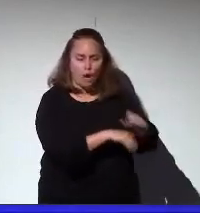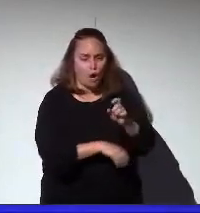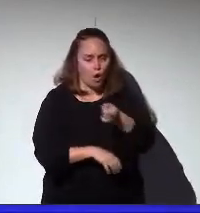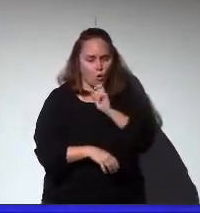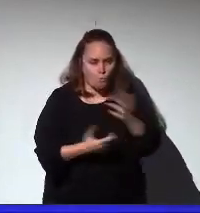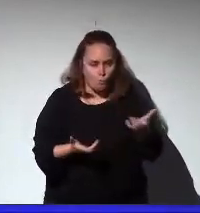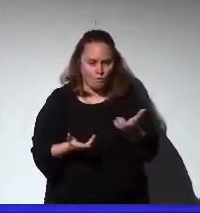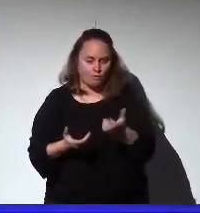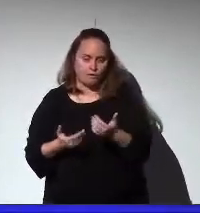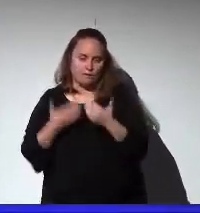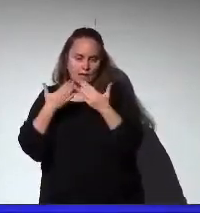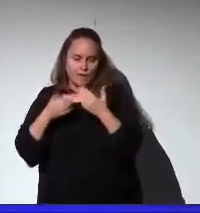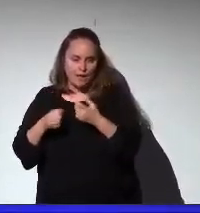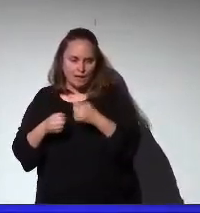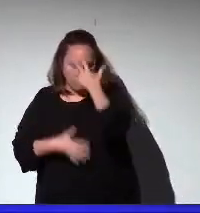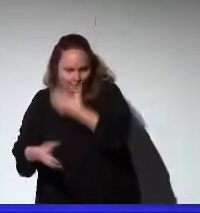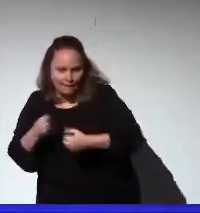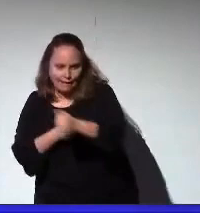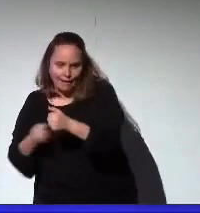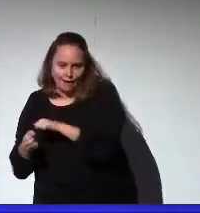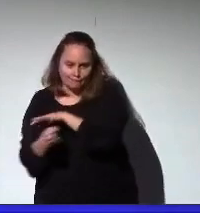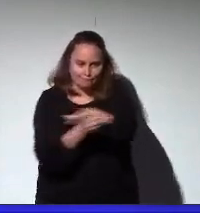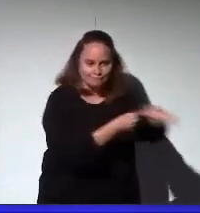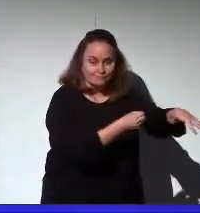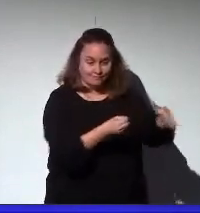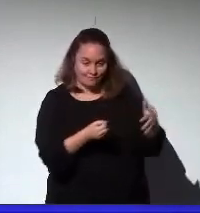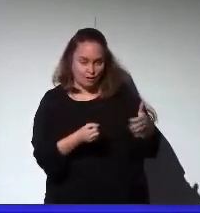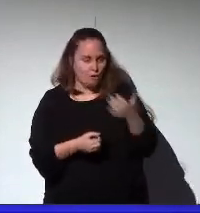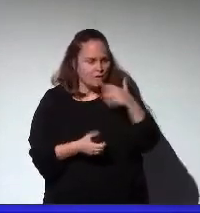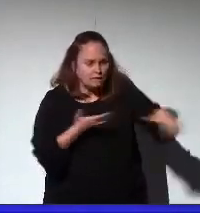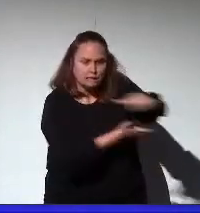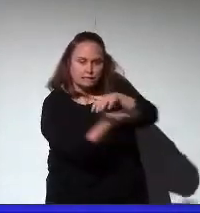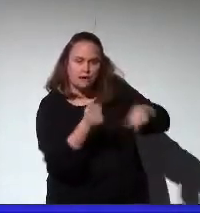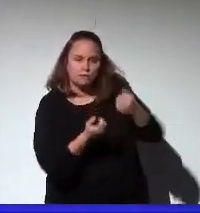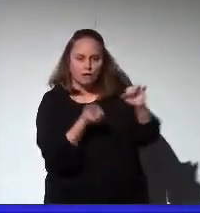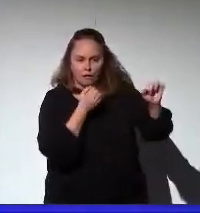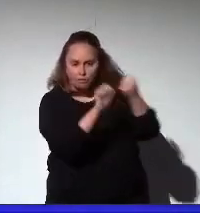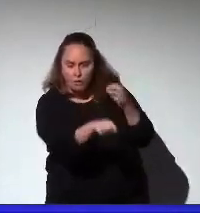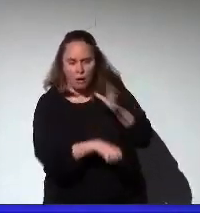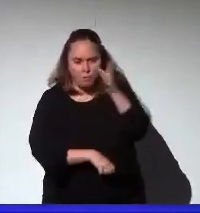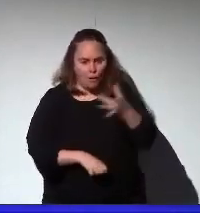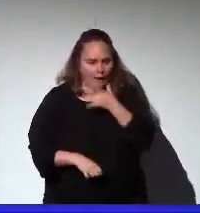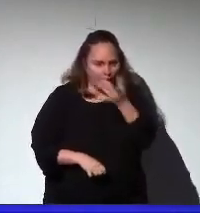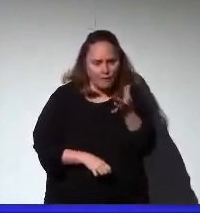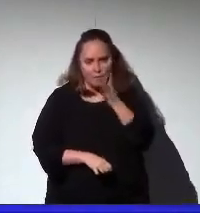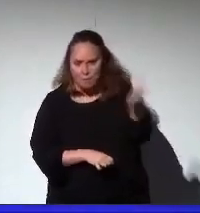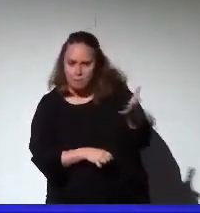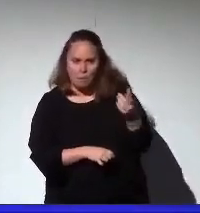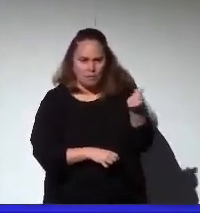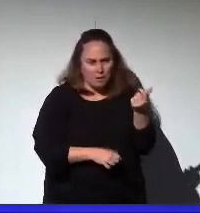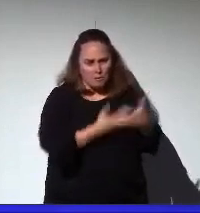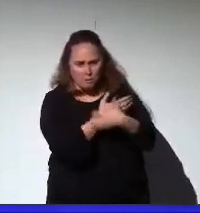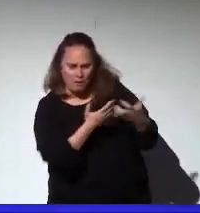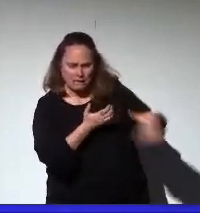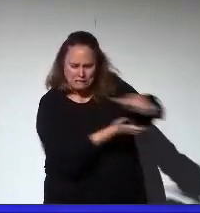raciales, por el nivel de renta. No hay ninguna vacuna mejor que la empatía en nuestras sociedades, y ustedes son esa vacuna que tiene